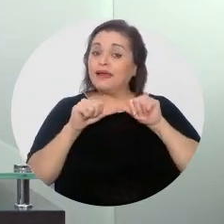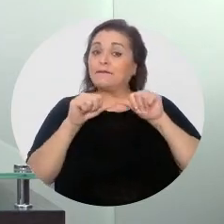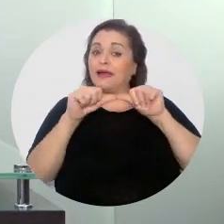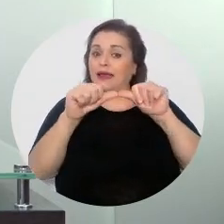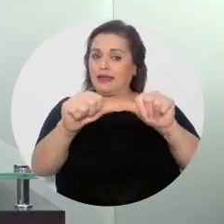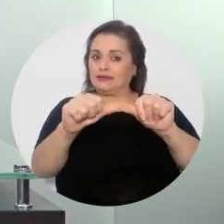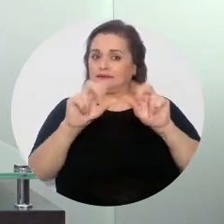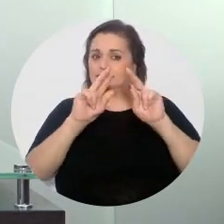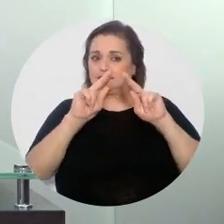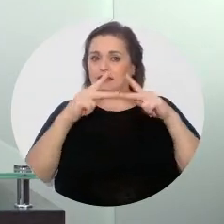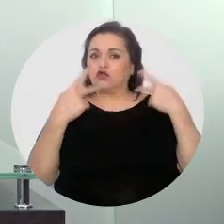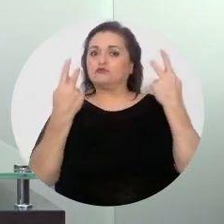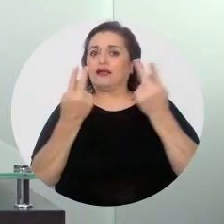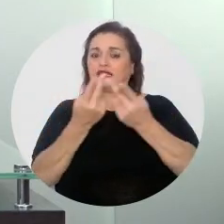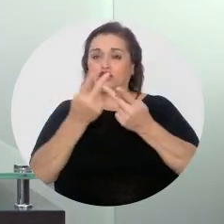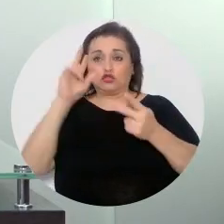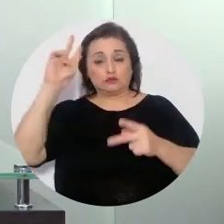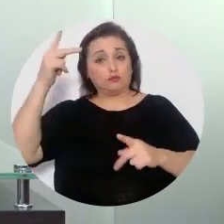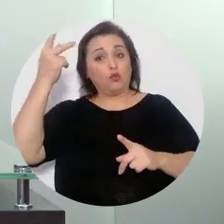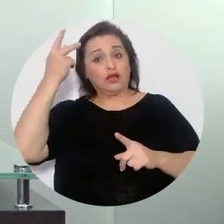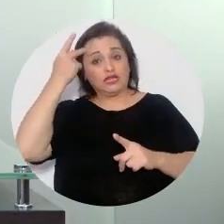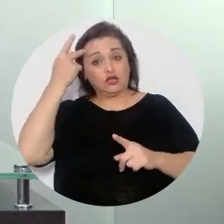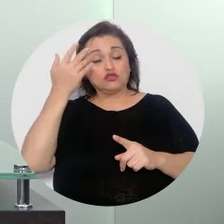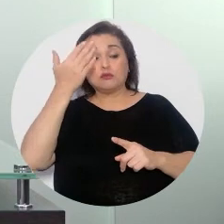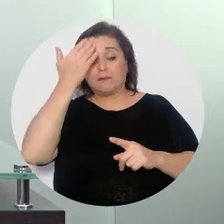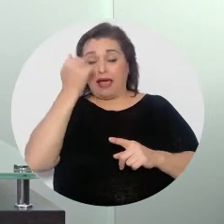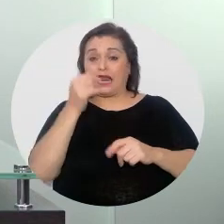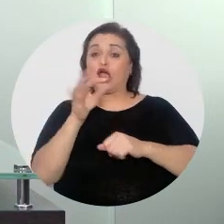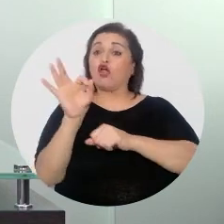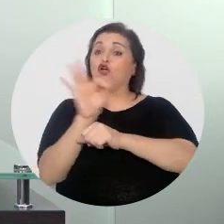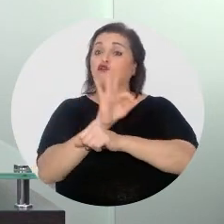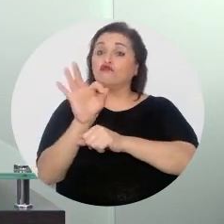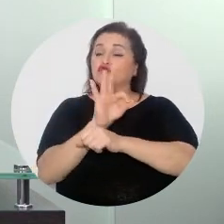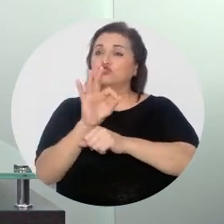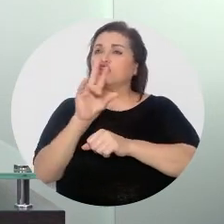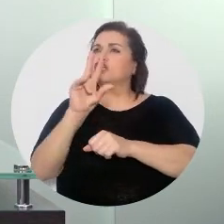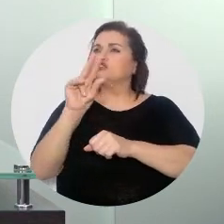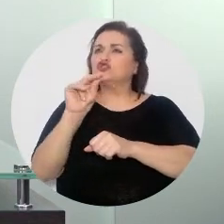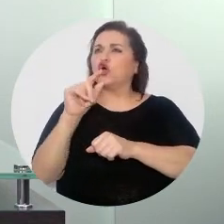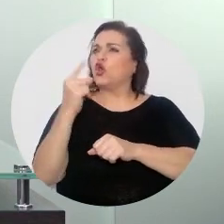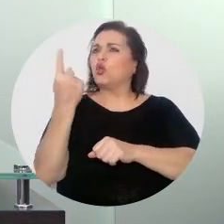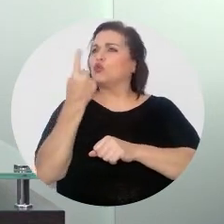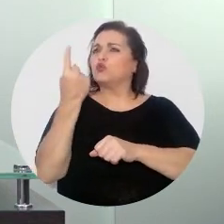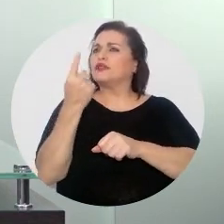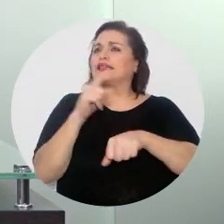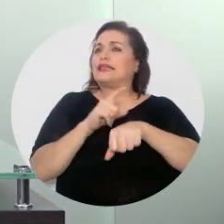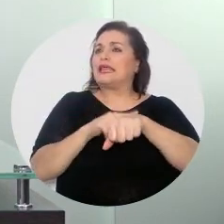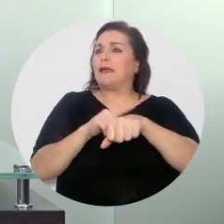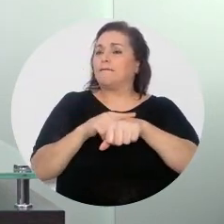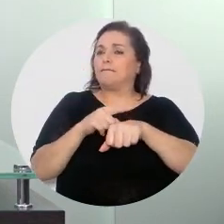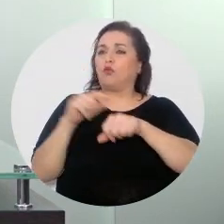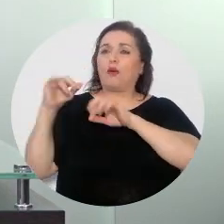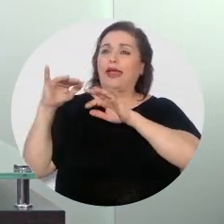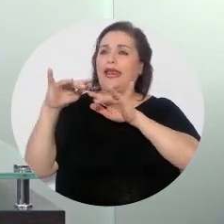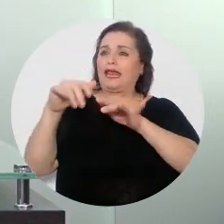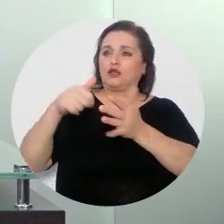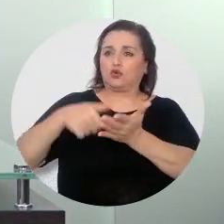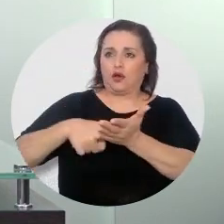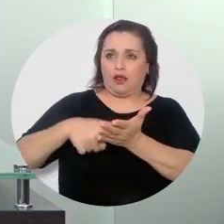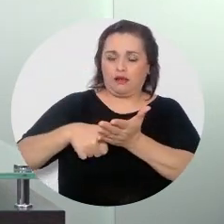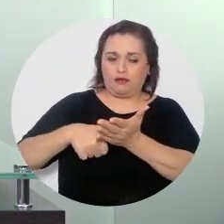brinda permanencia a los partidos políticos en aras de que estos no funcionen nada más como maquinarias electorales.